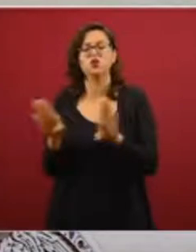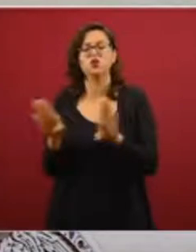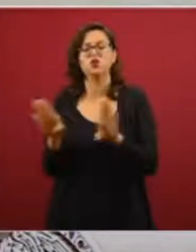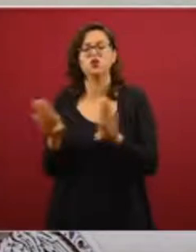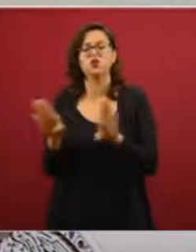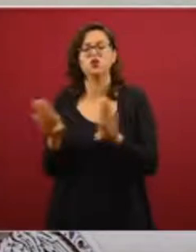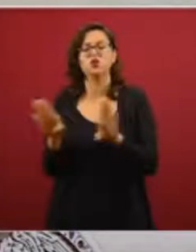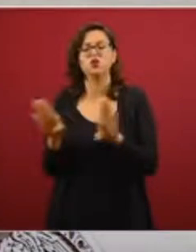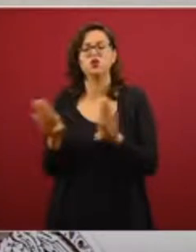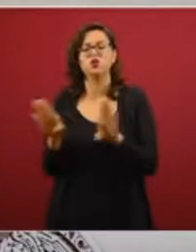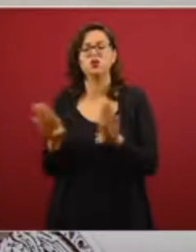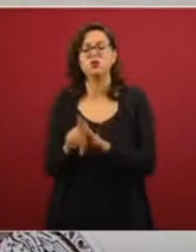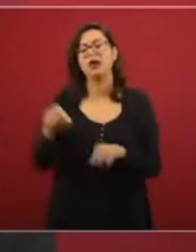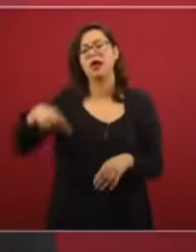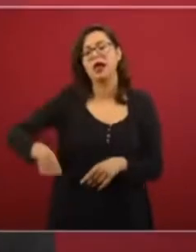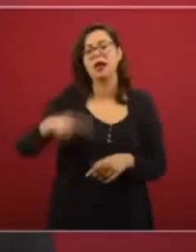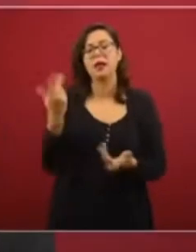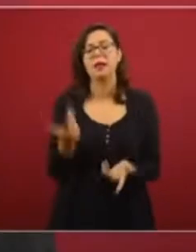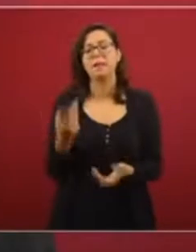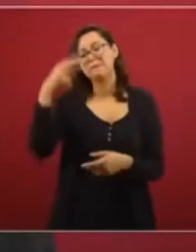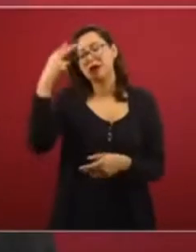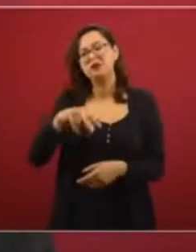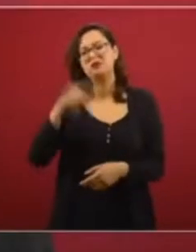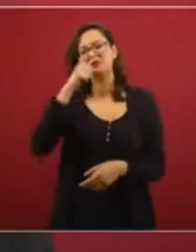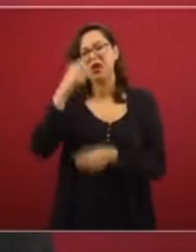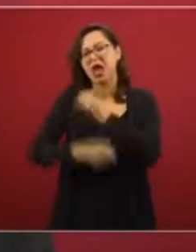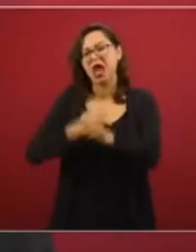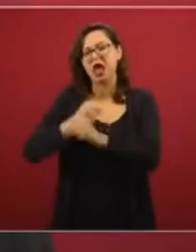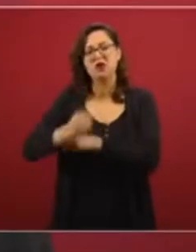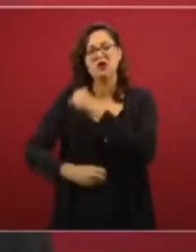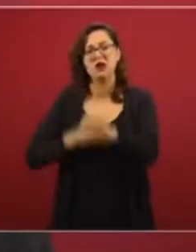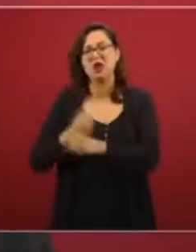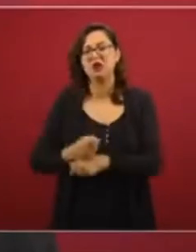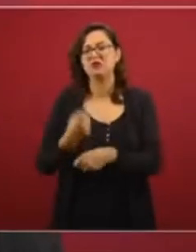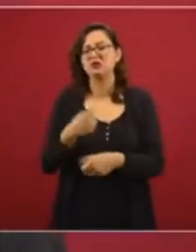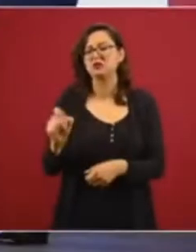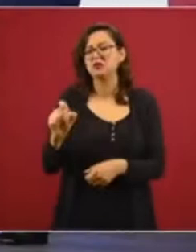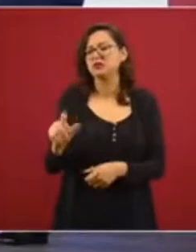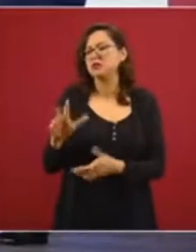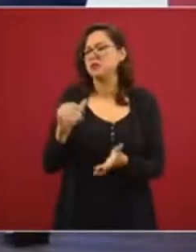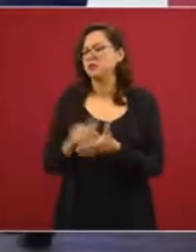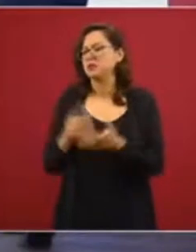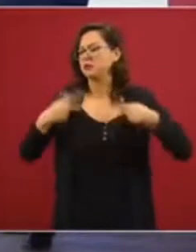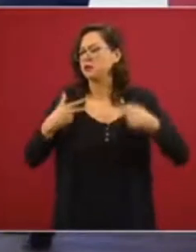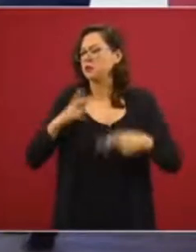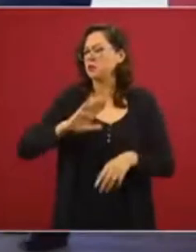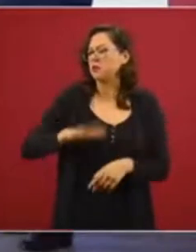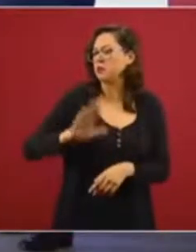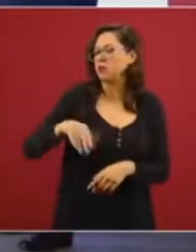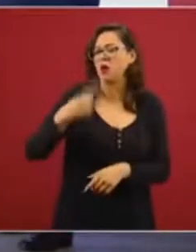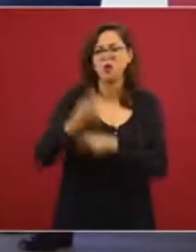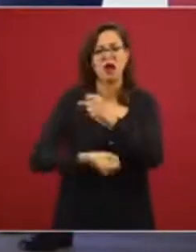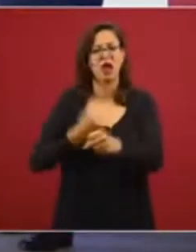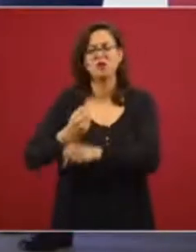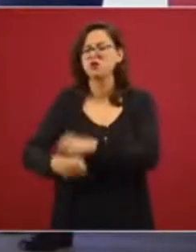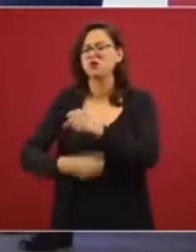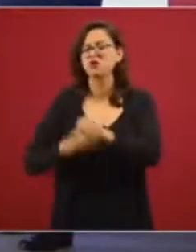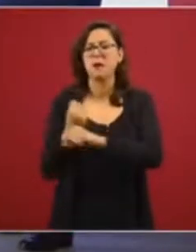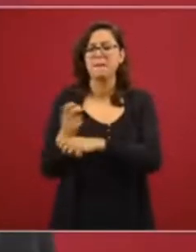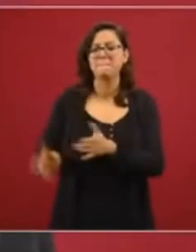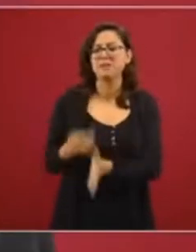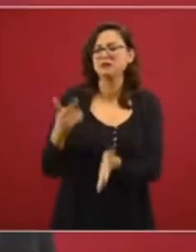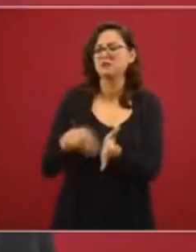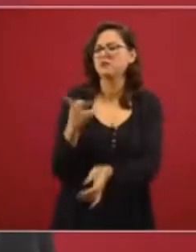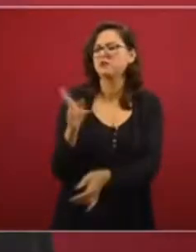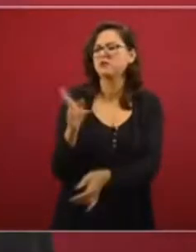725,000 deaths per year. Año, y la mitad fallecen por enfermedades asociadas con una